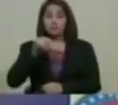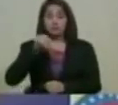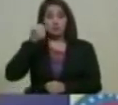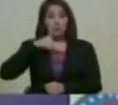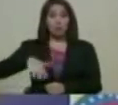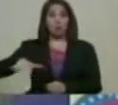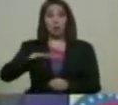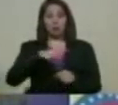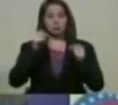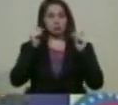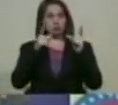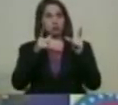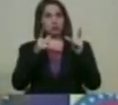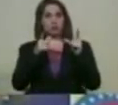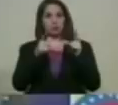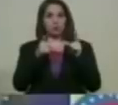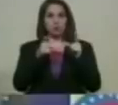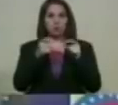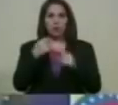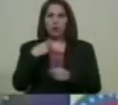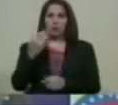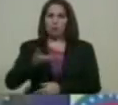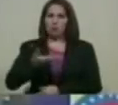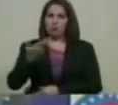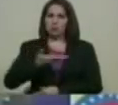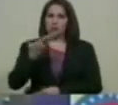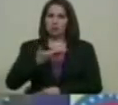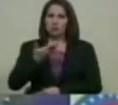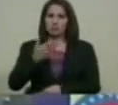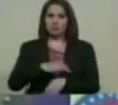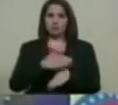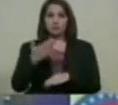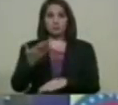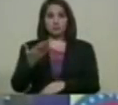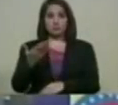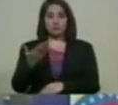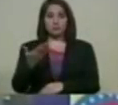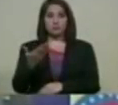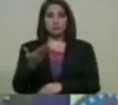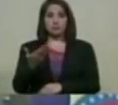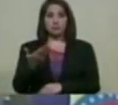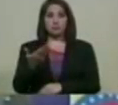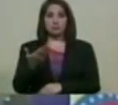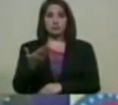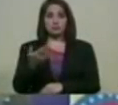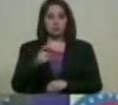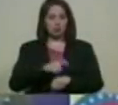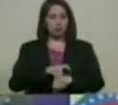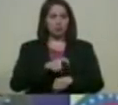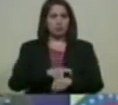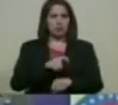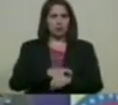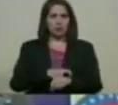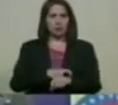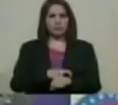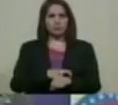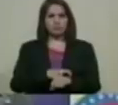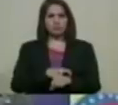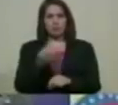sorprendió. Esto es importante porque nos abre un periodo